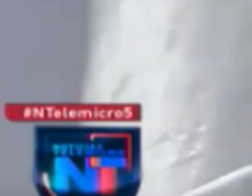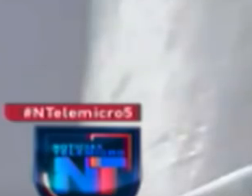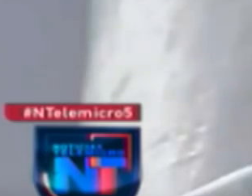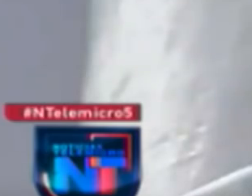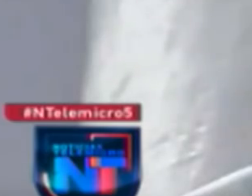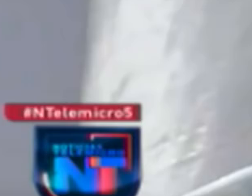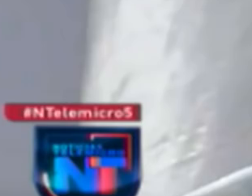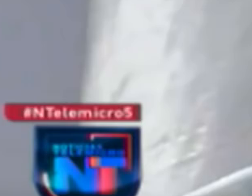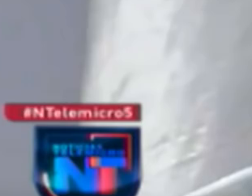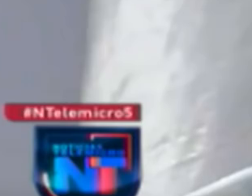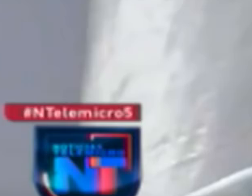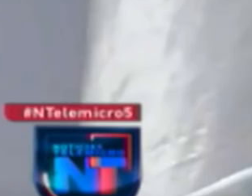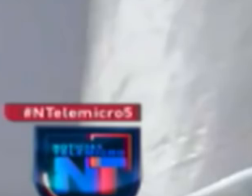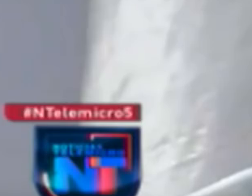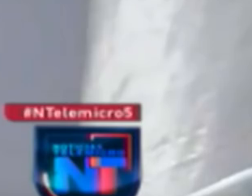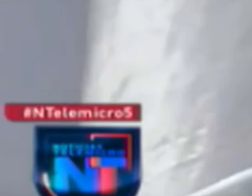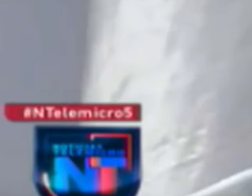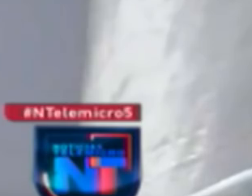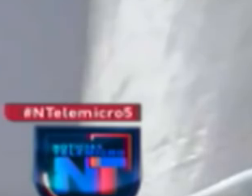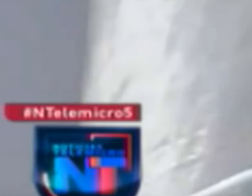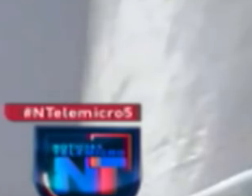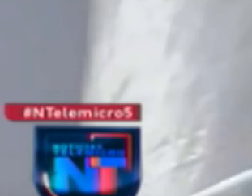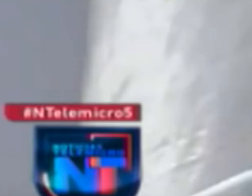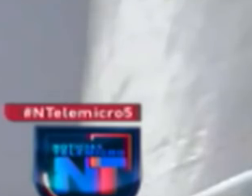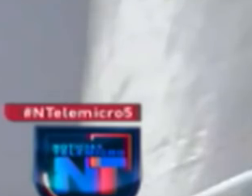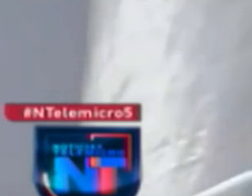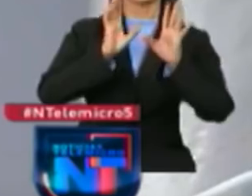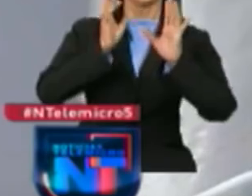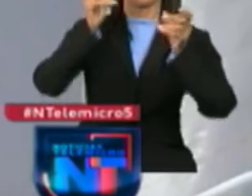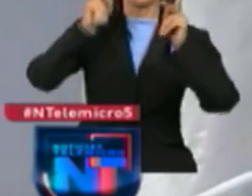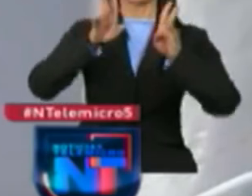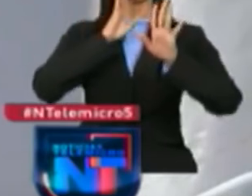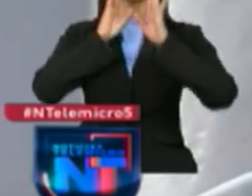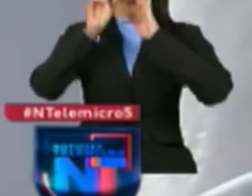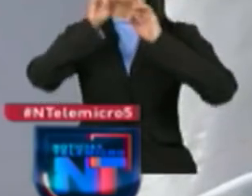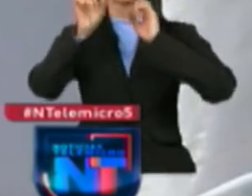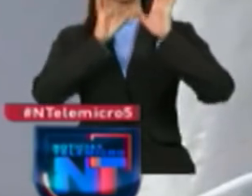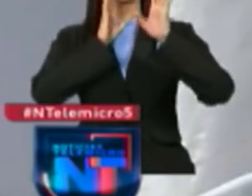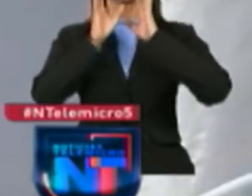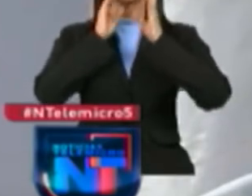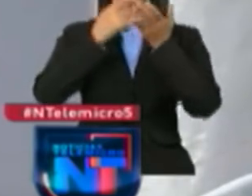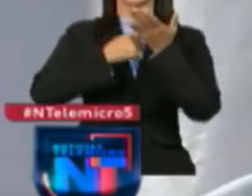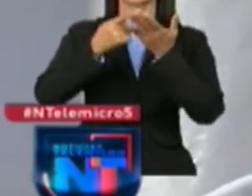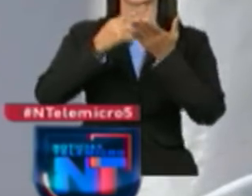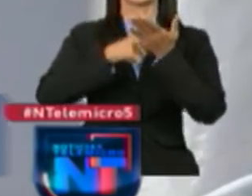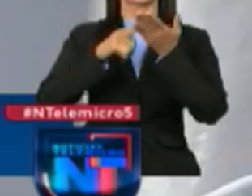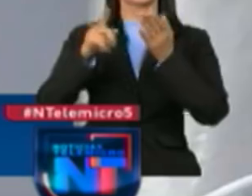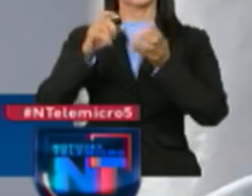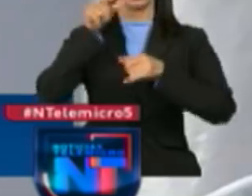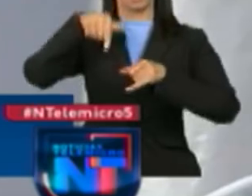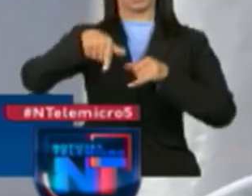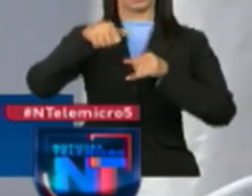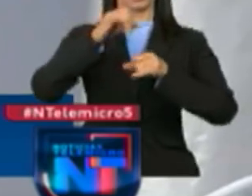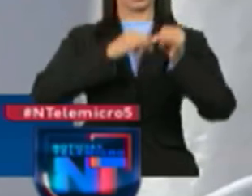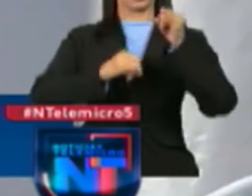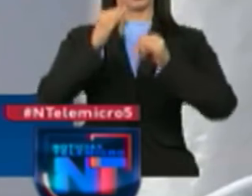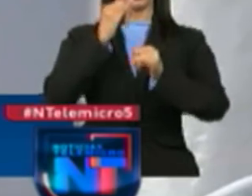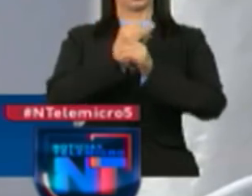187.096 interacciones con los usuarios de la misma, tanto nacionales como internacionales.